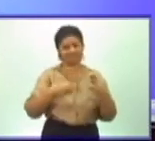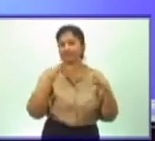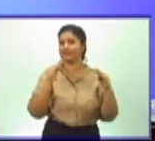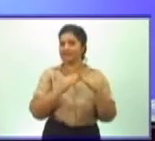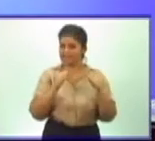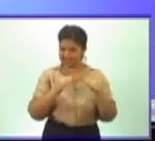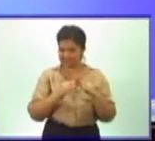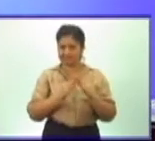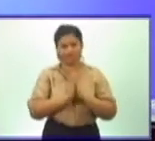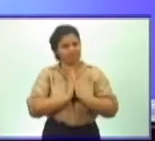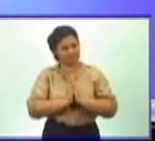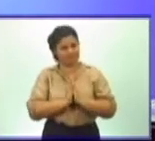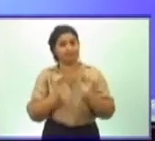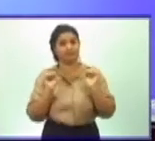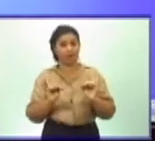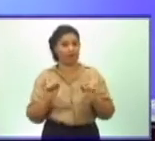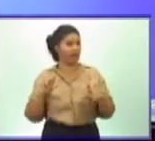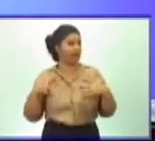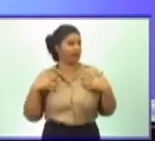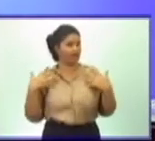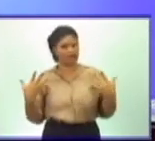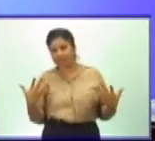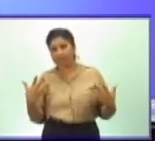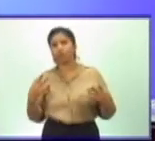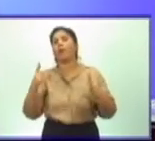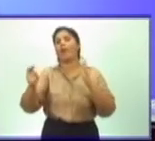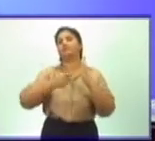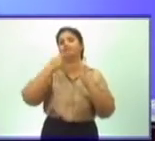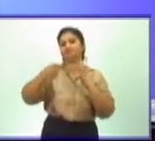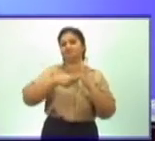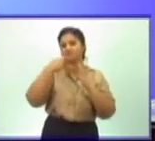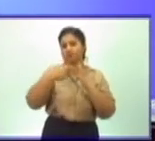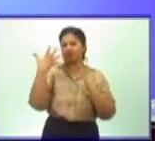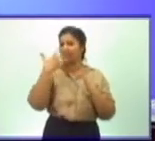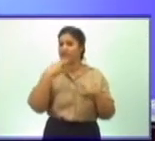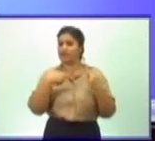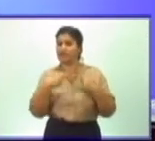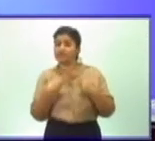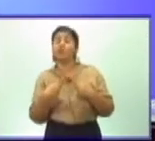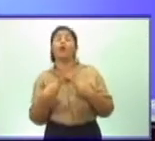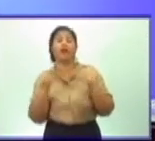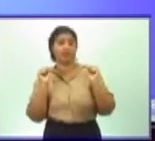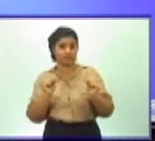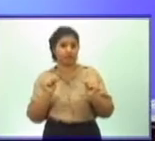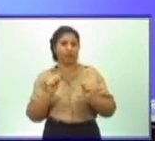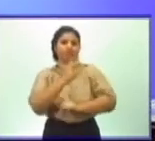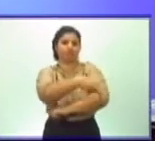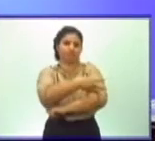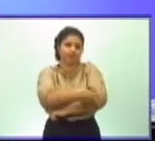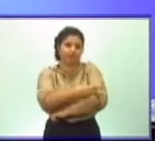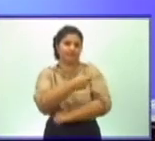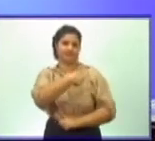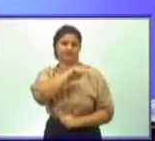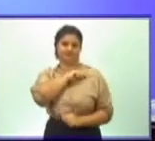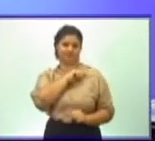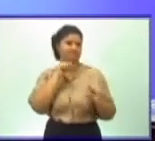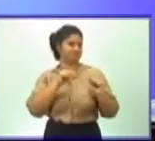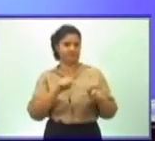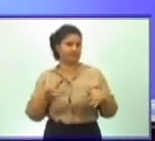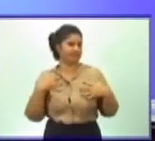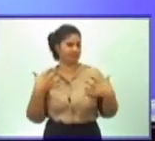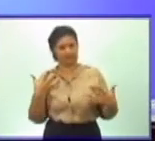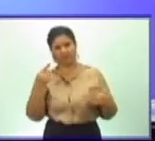ella. Yo les traje un teleteatro realizado por la televisión española donde recrean gran parte de la